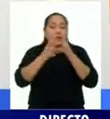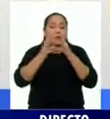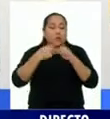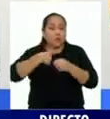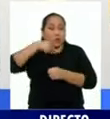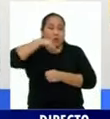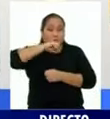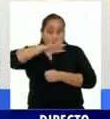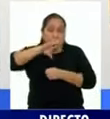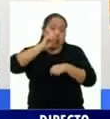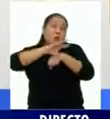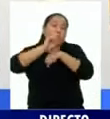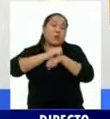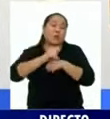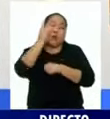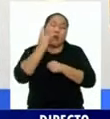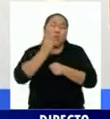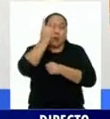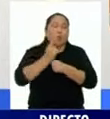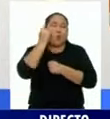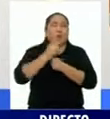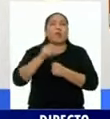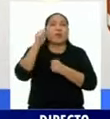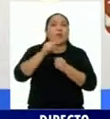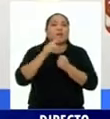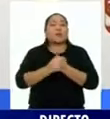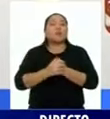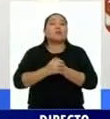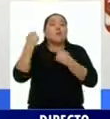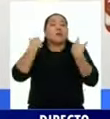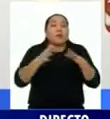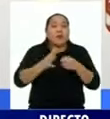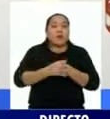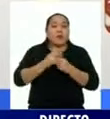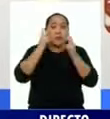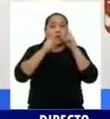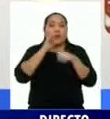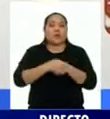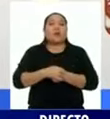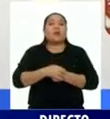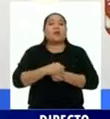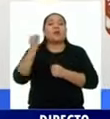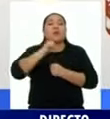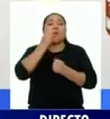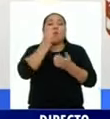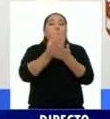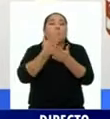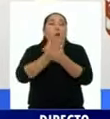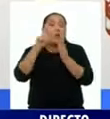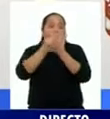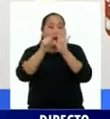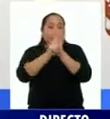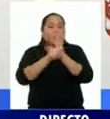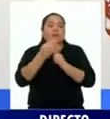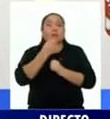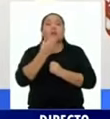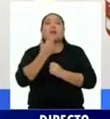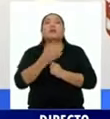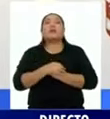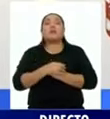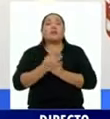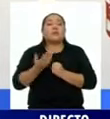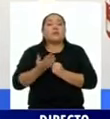tenerlo urgentemente. Así garantizaríamos que tendríamos buenas leyes y el que me reemplace no